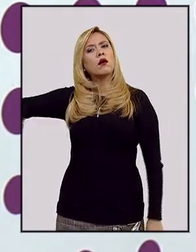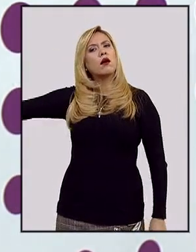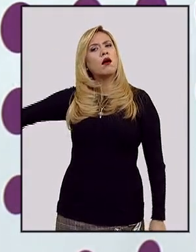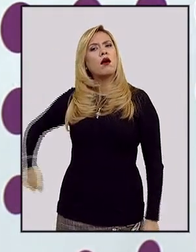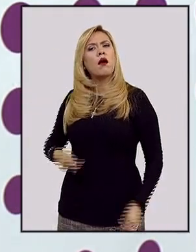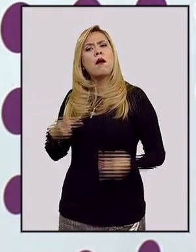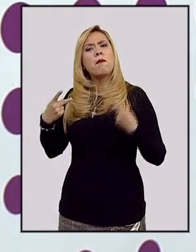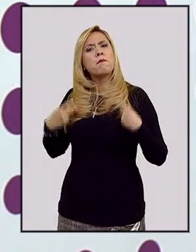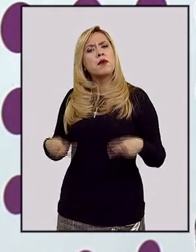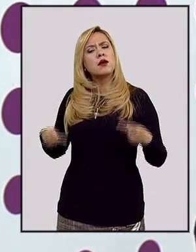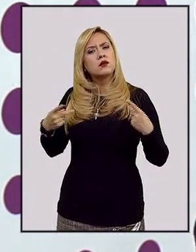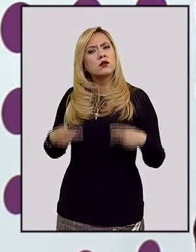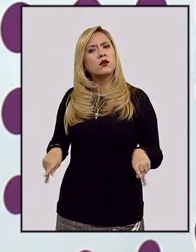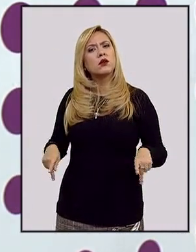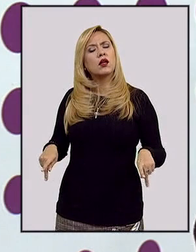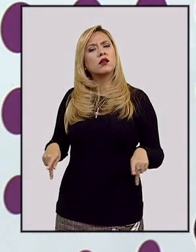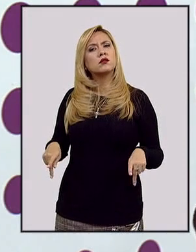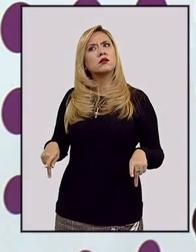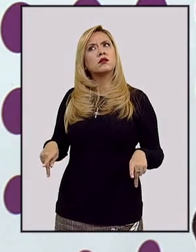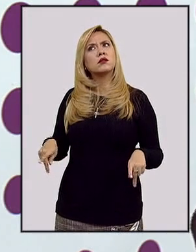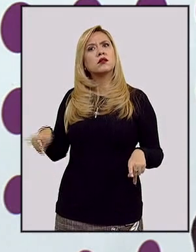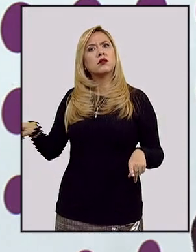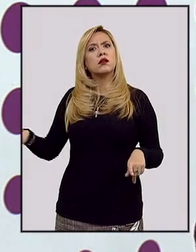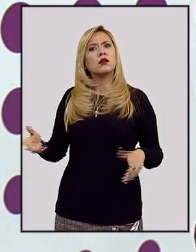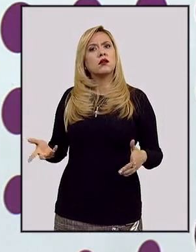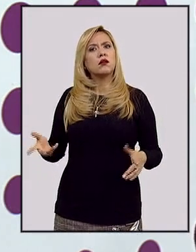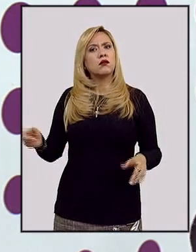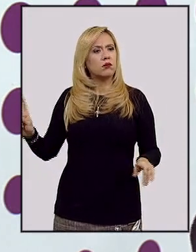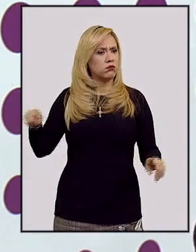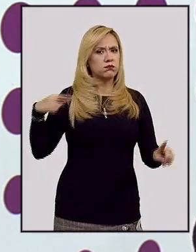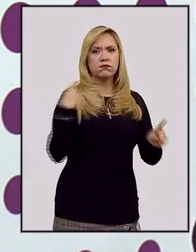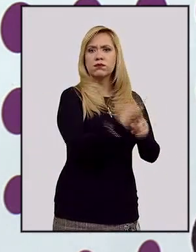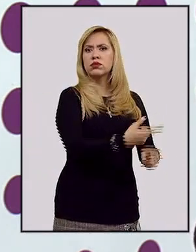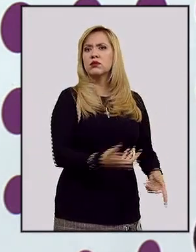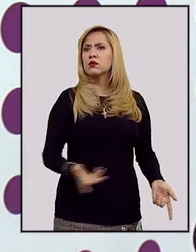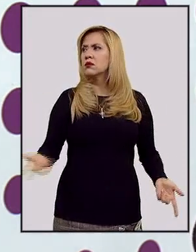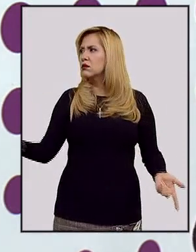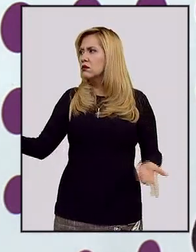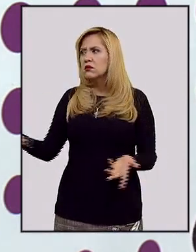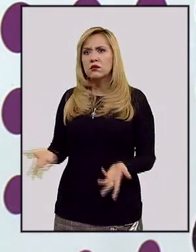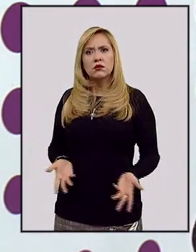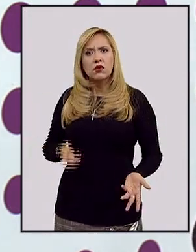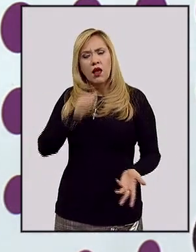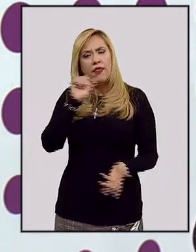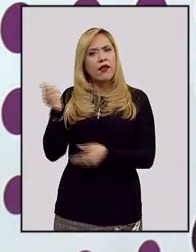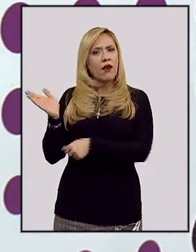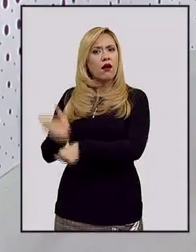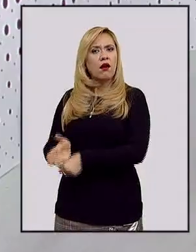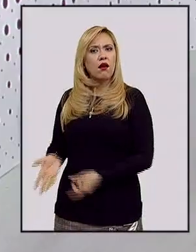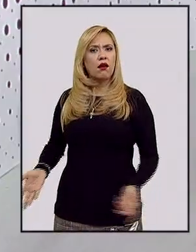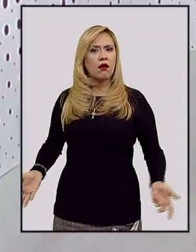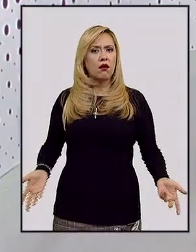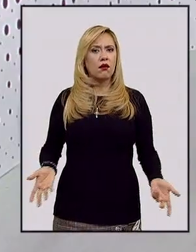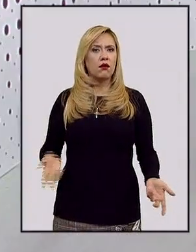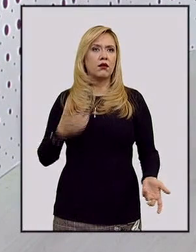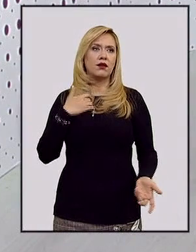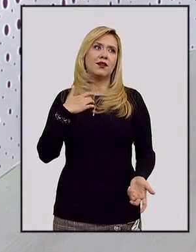están participando en violentar a las mujeres en sus procesos. Por supuesto, y además de eso